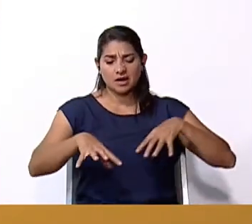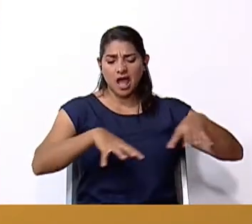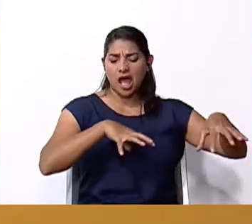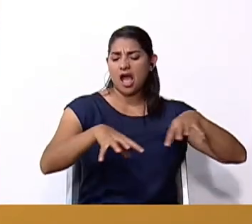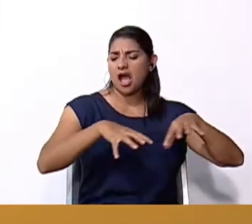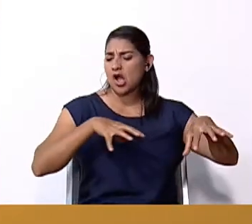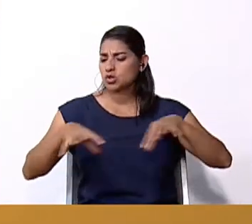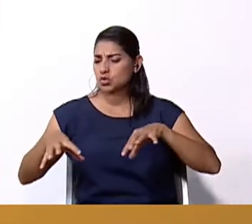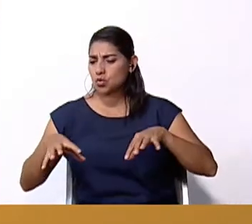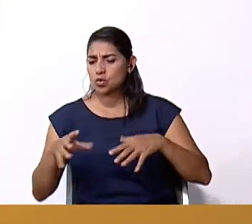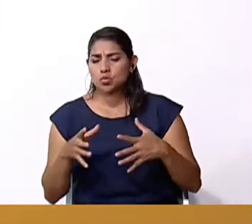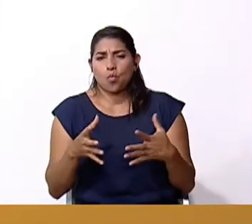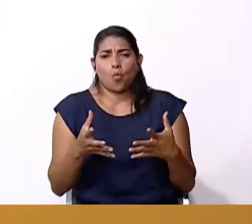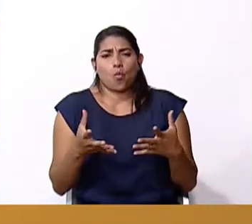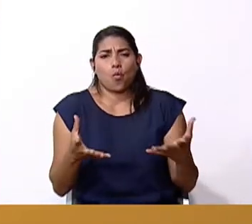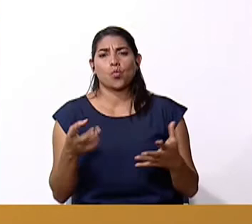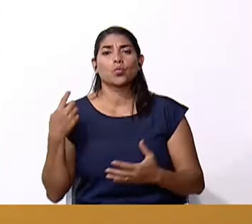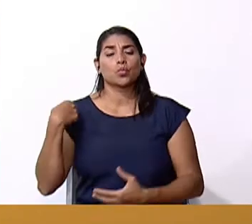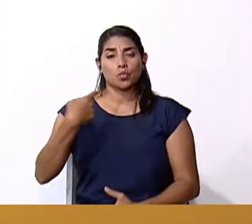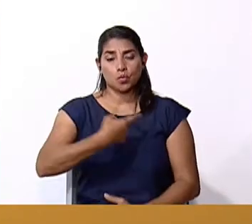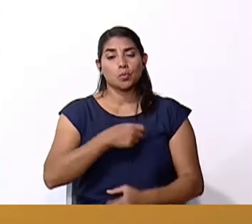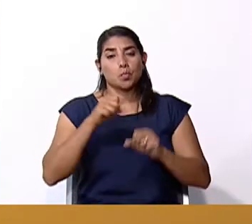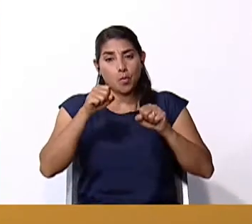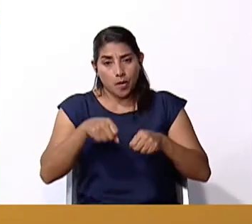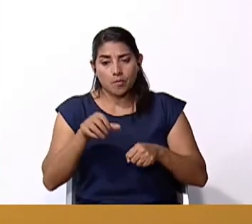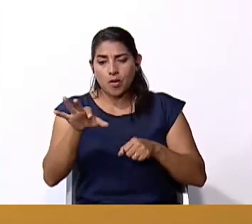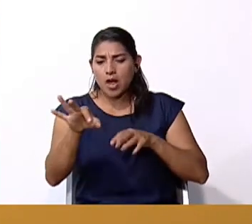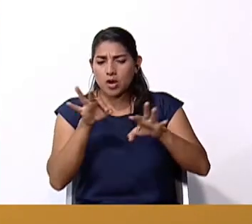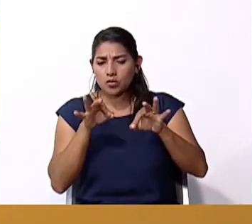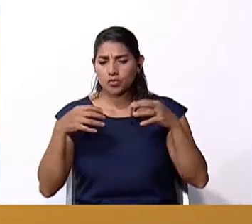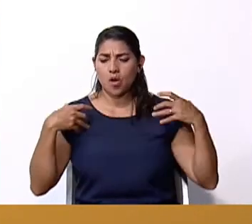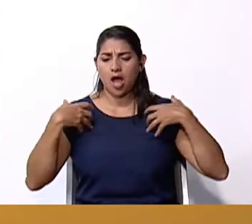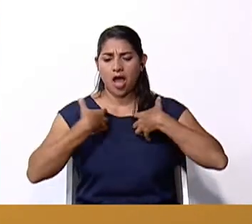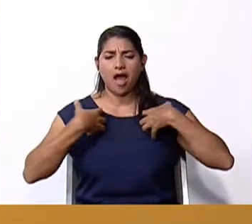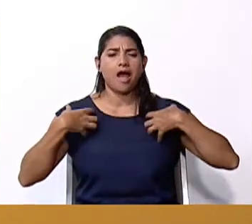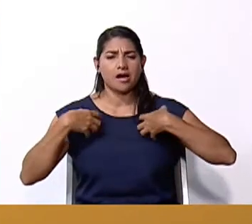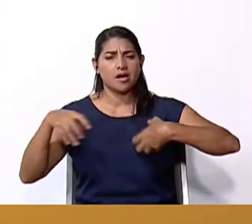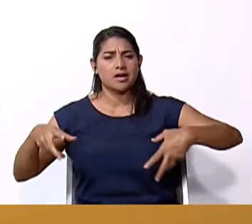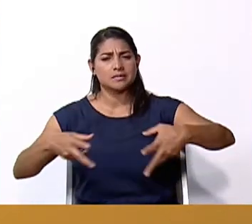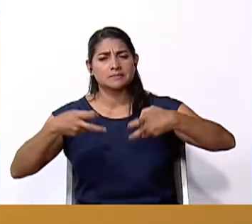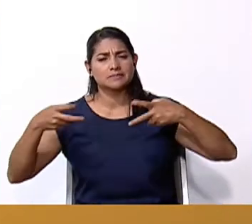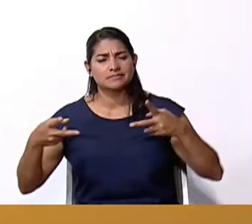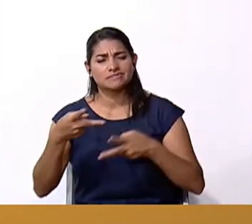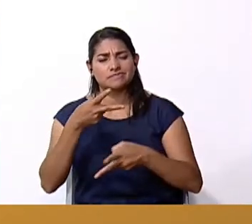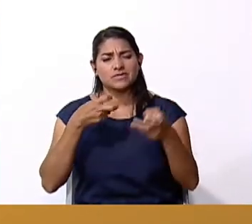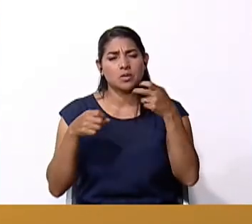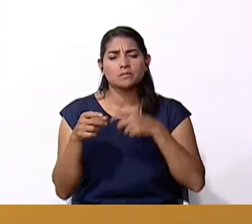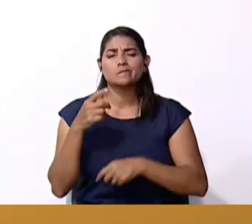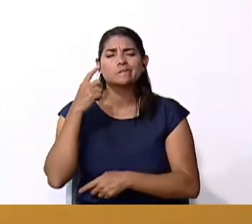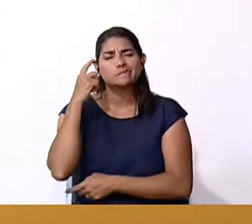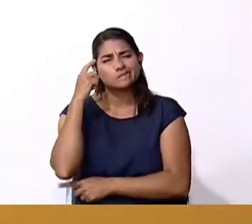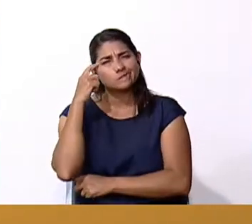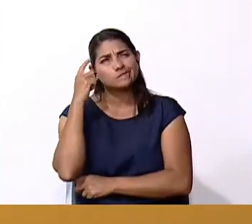o estados en los que podemos encontrar a los osos perezosos.